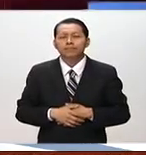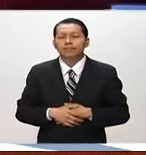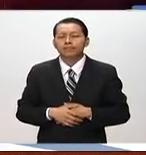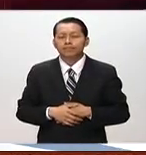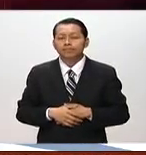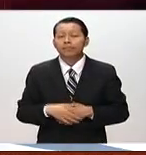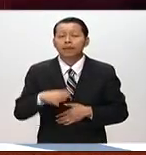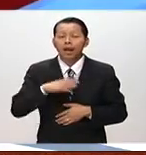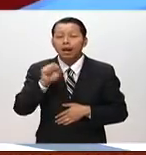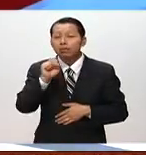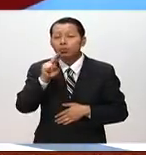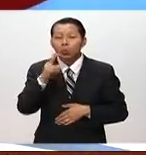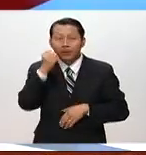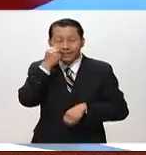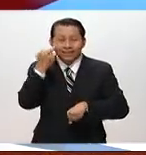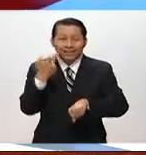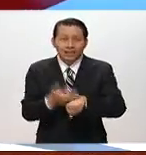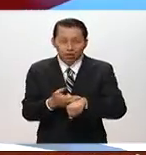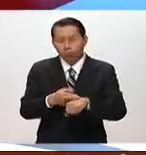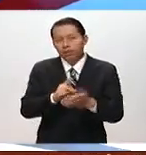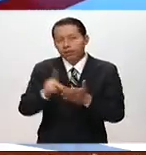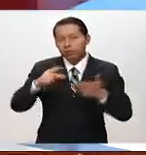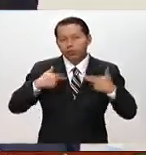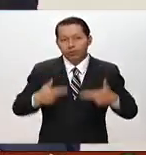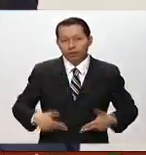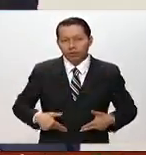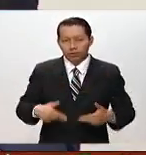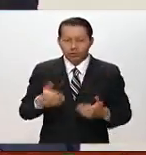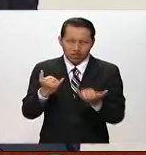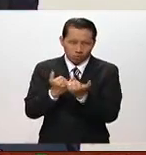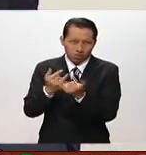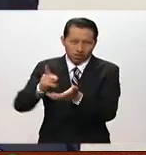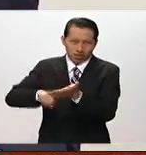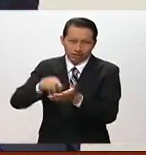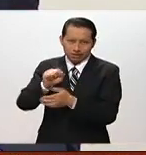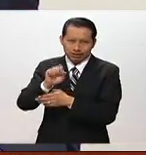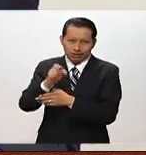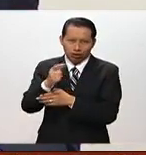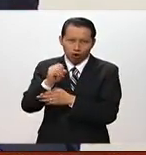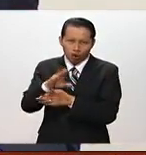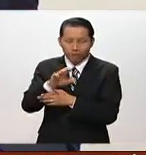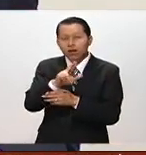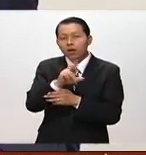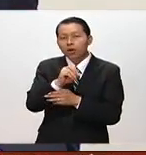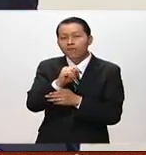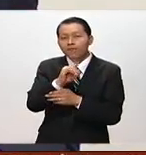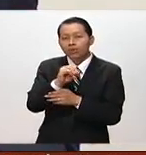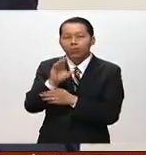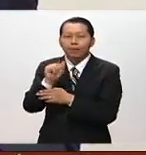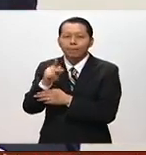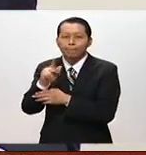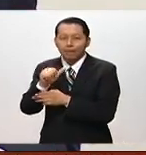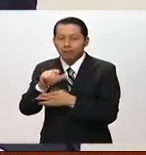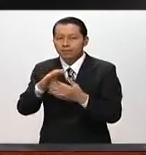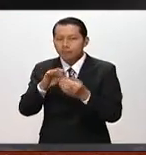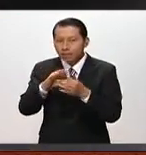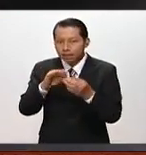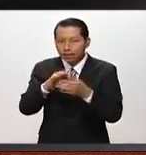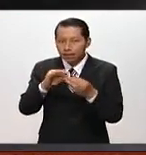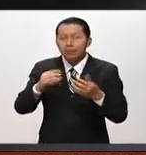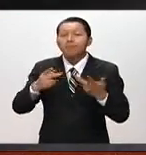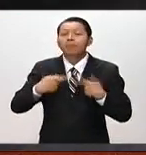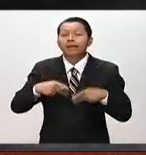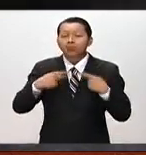Mientras tanto, el subsecretario de Derechos Humanos, igual de la Secretaría de Gobernación, Roberto Campa, informó que fueron 65 las personas que